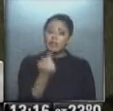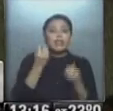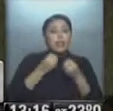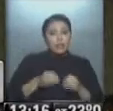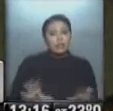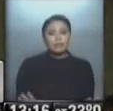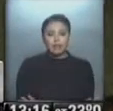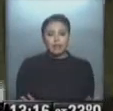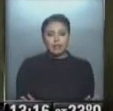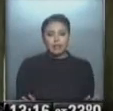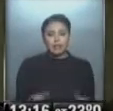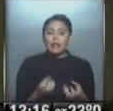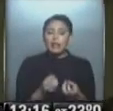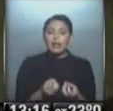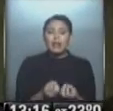arrancó